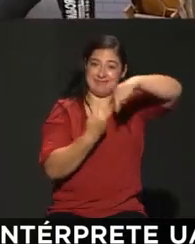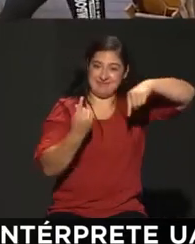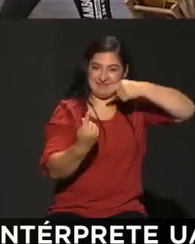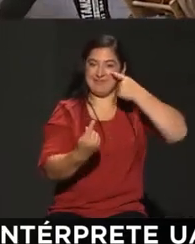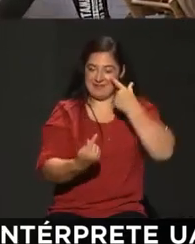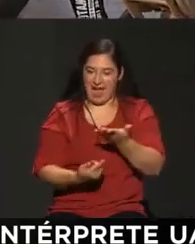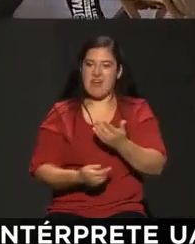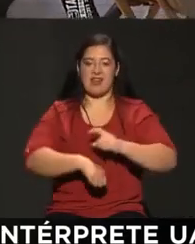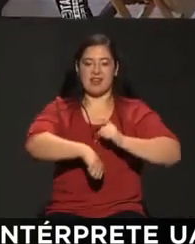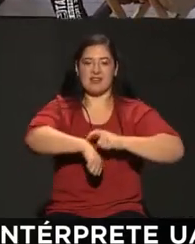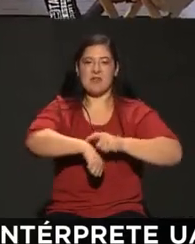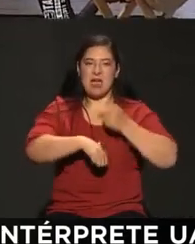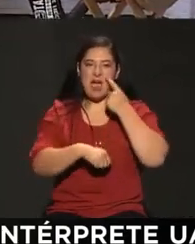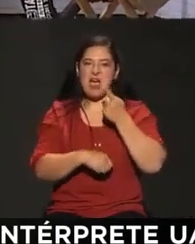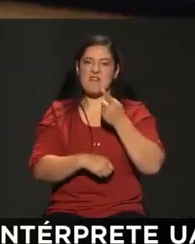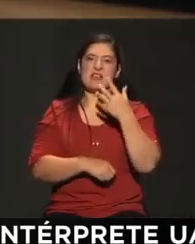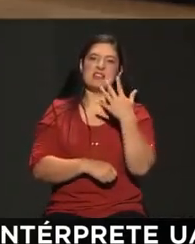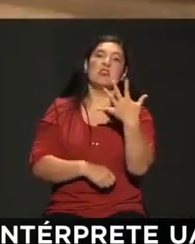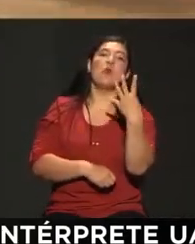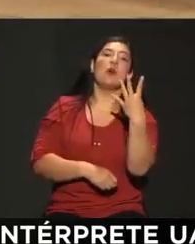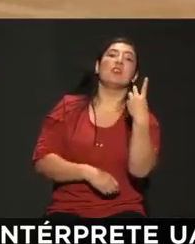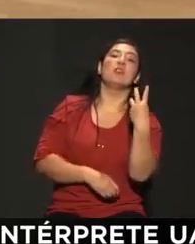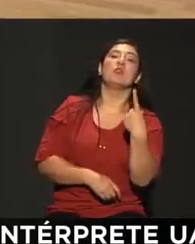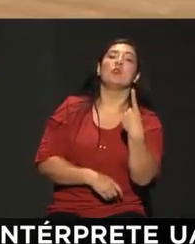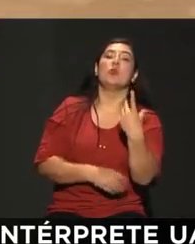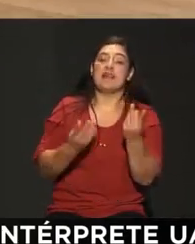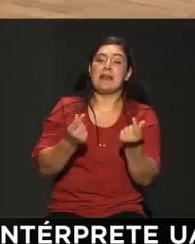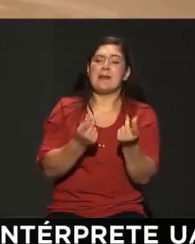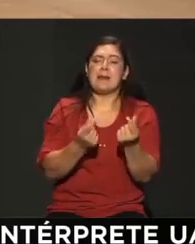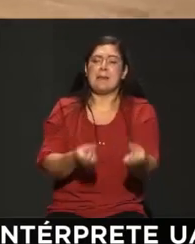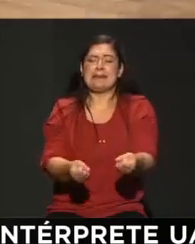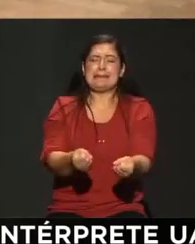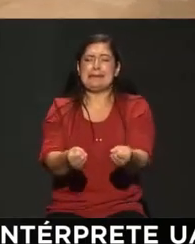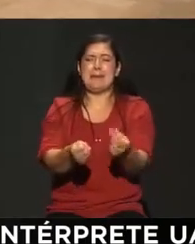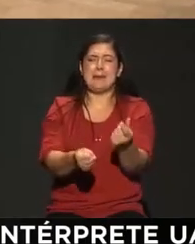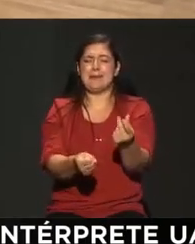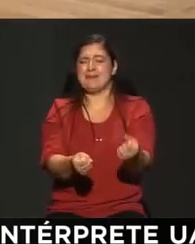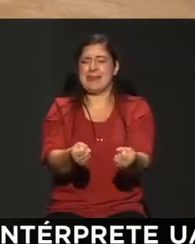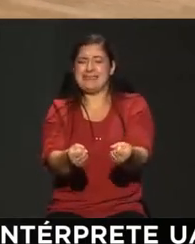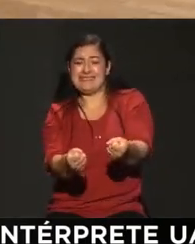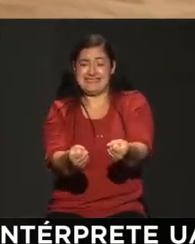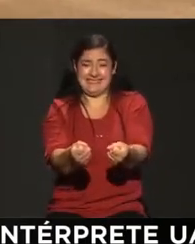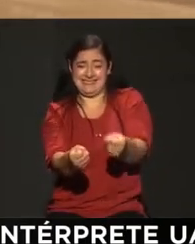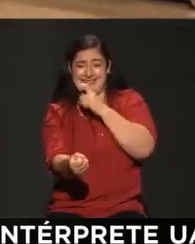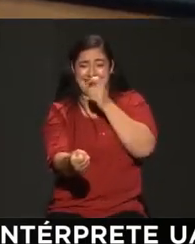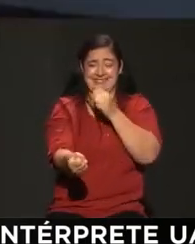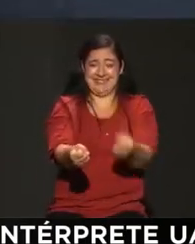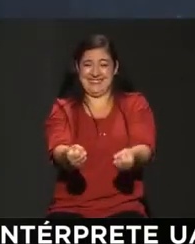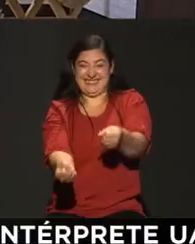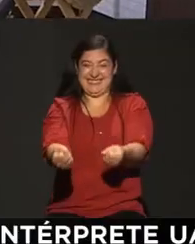ver cuánto tiempo se demoró. 5, 4, 3. Arranca rápido, rápido, rápido, rápido, rápido, rápido. Eso, la